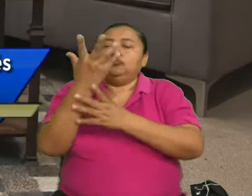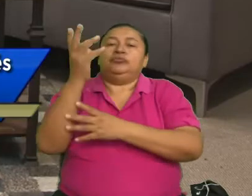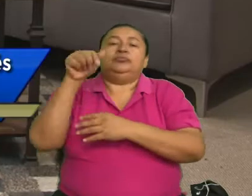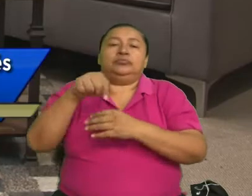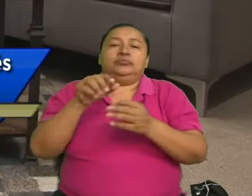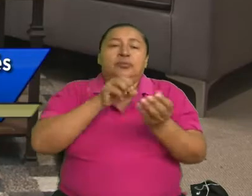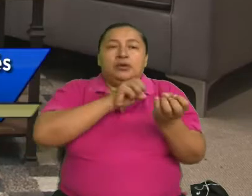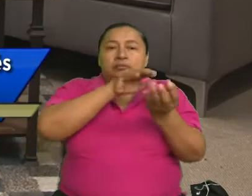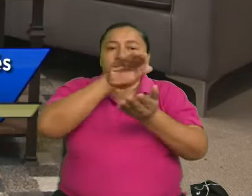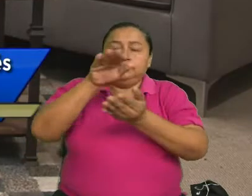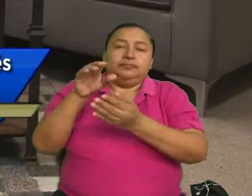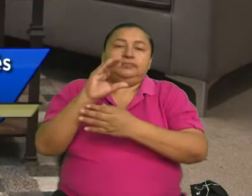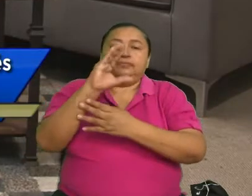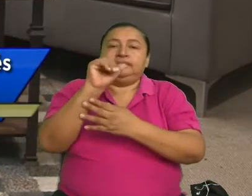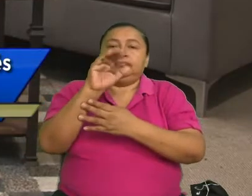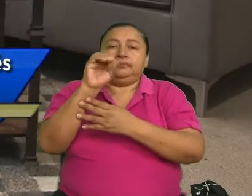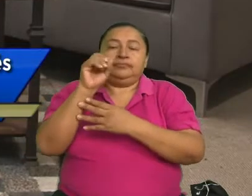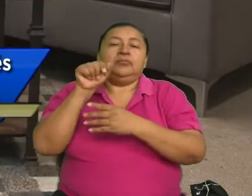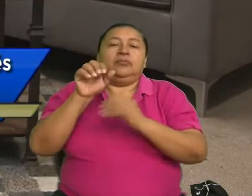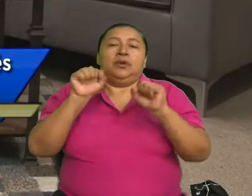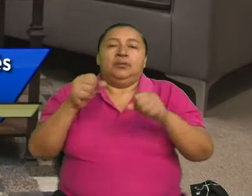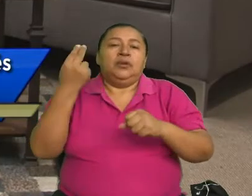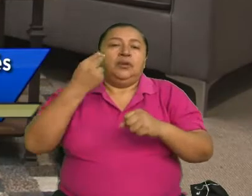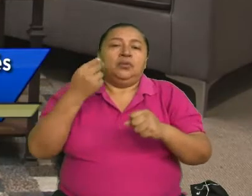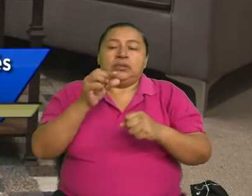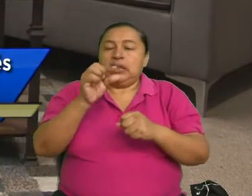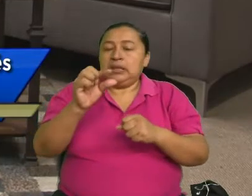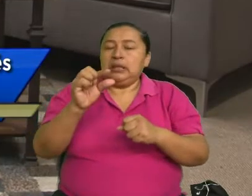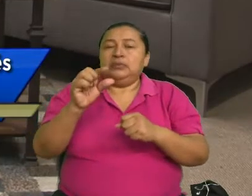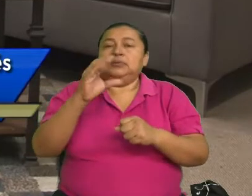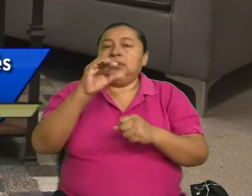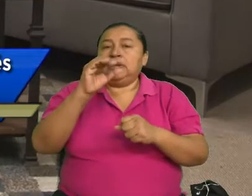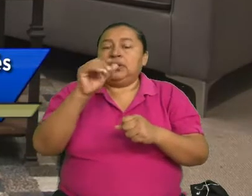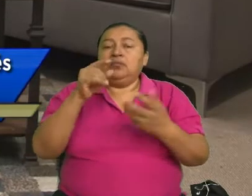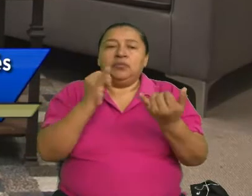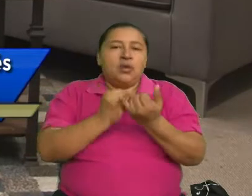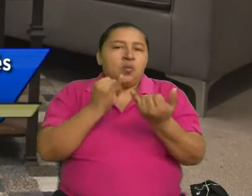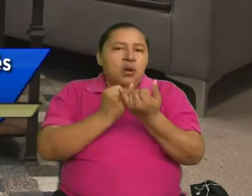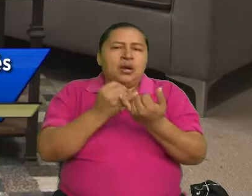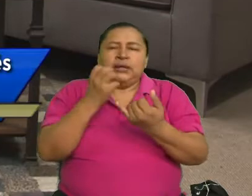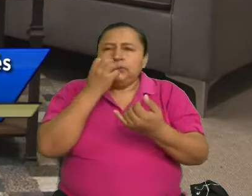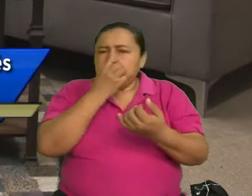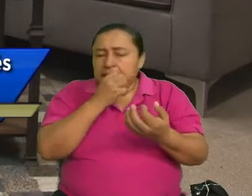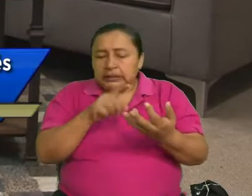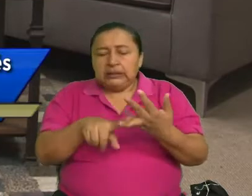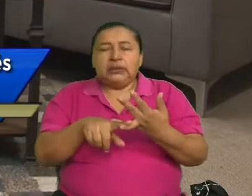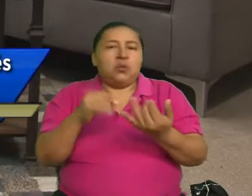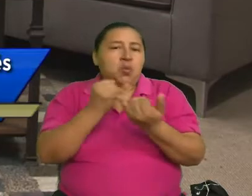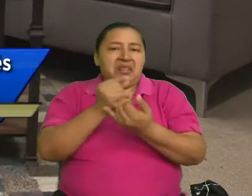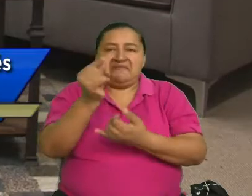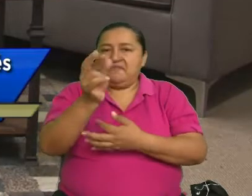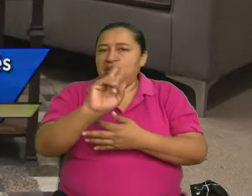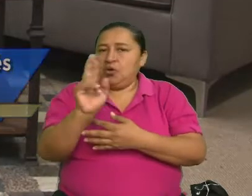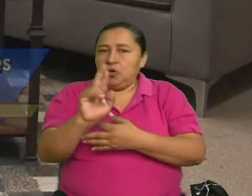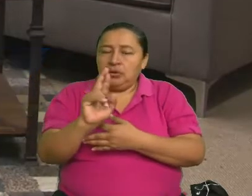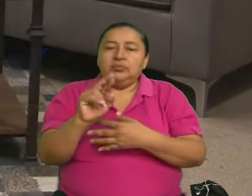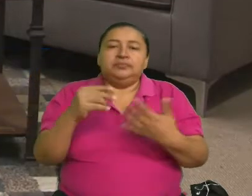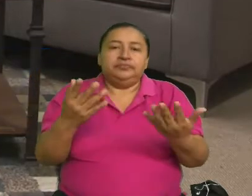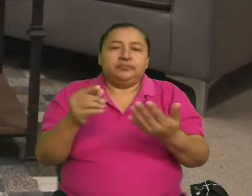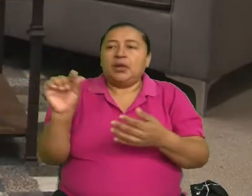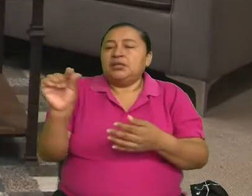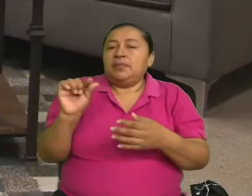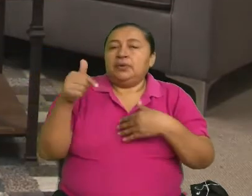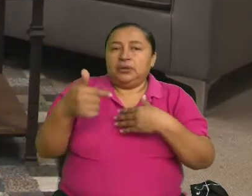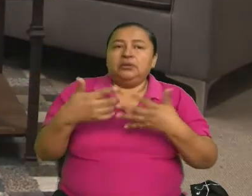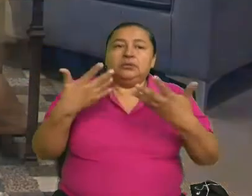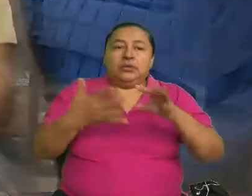producción, hay más disponibilidad del grano en el mercado. Igual pasa con el maíz, igual pasa con el frijol. Recientemente, pues ya el